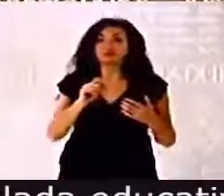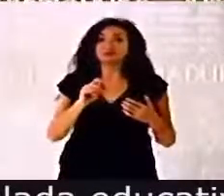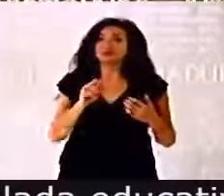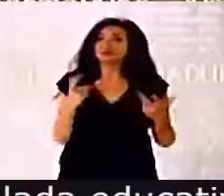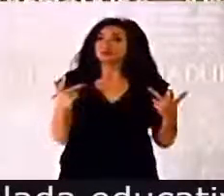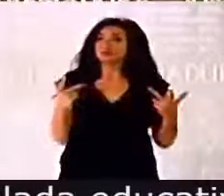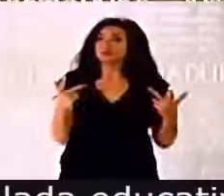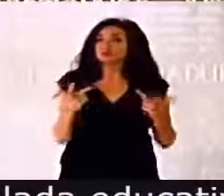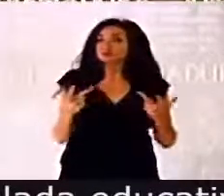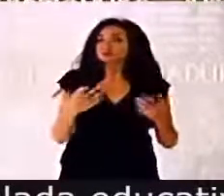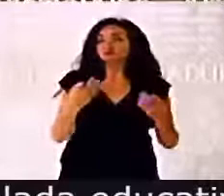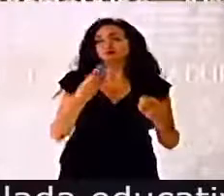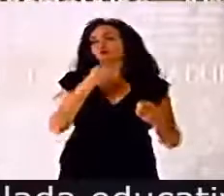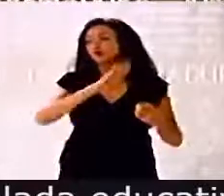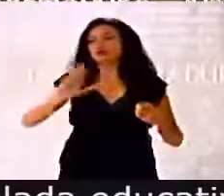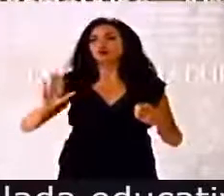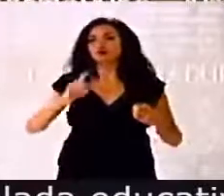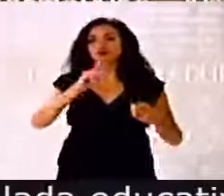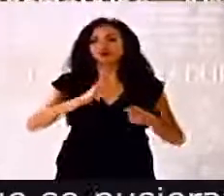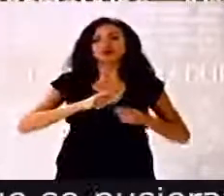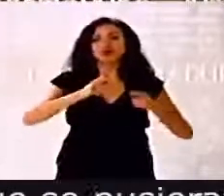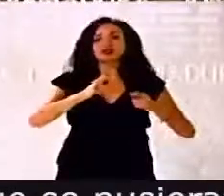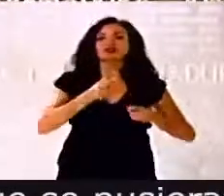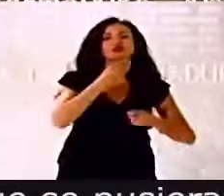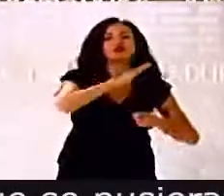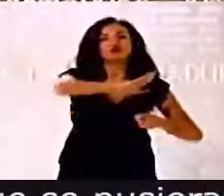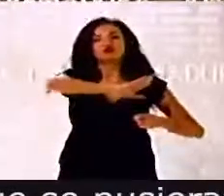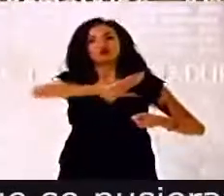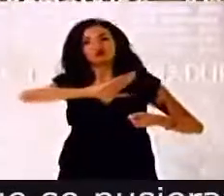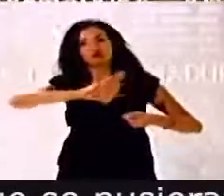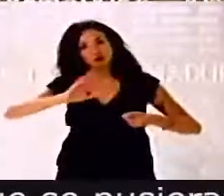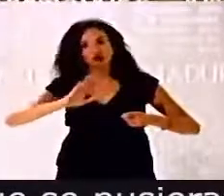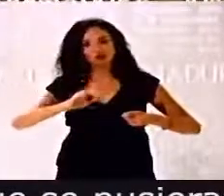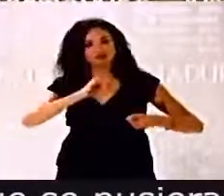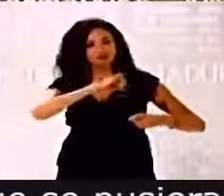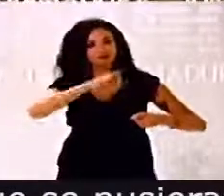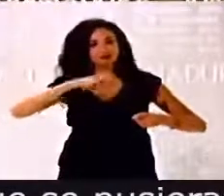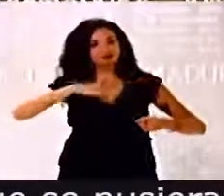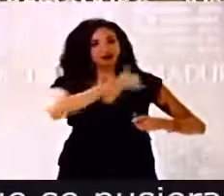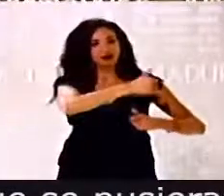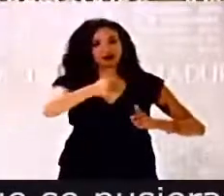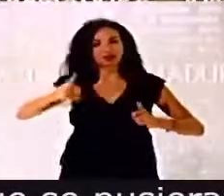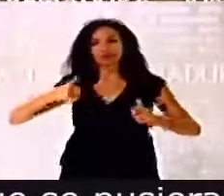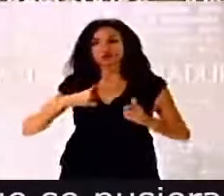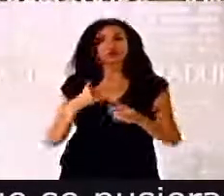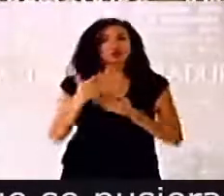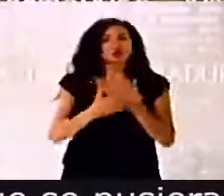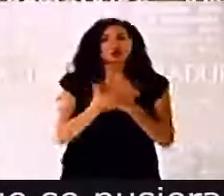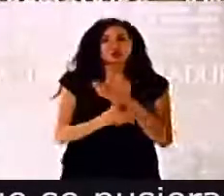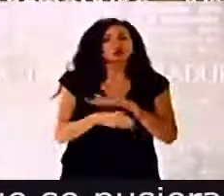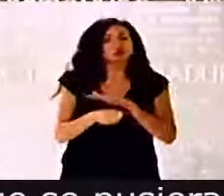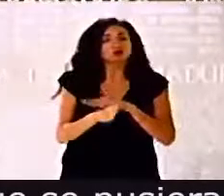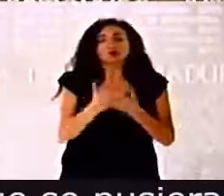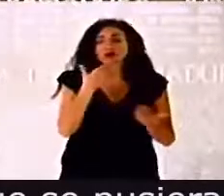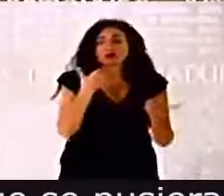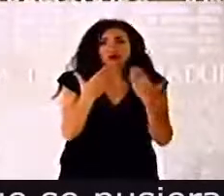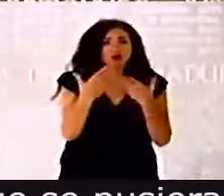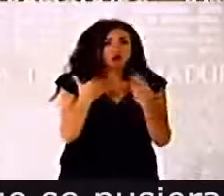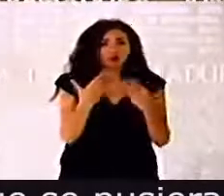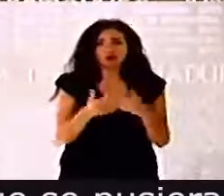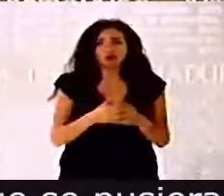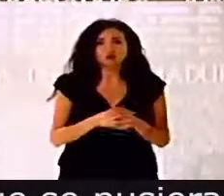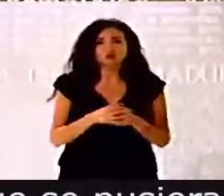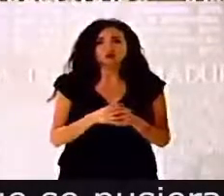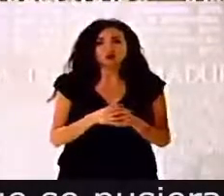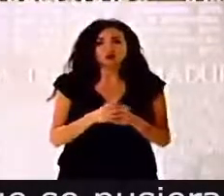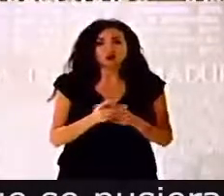su parte lo mejor de sí mismo. Este Gobierno va a mantener el diálogo y va a dar lo mejor de sí mismo para